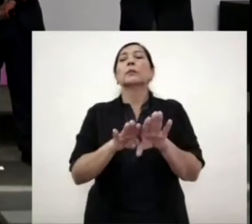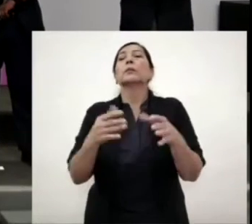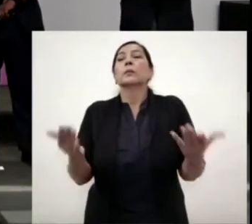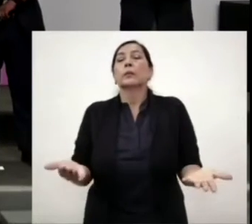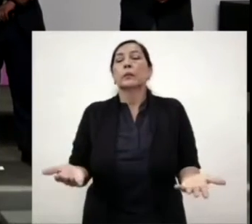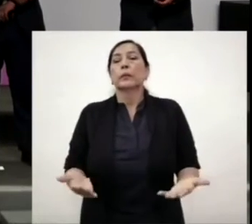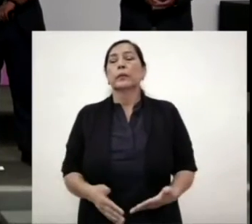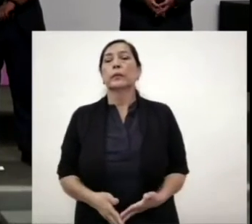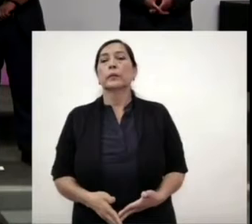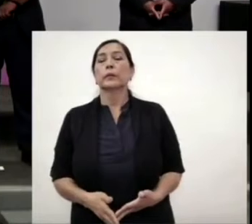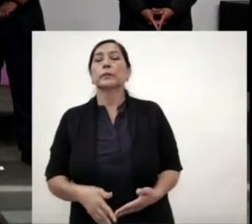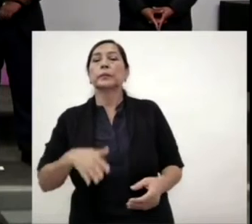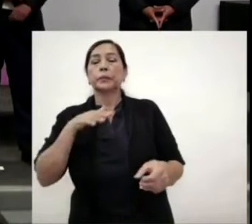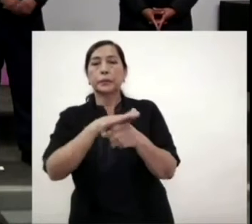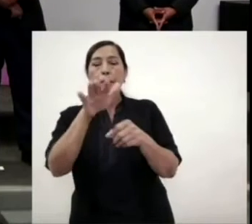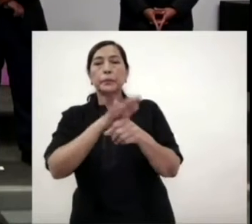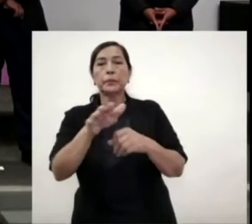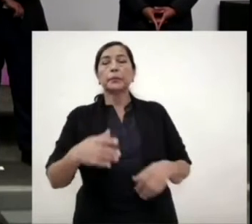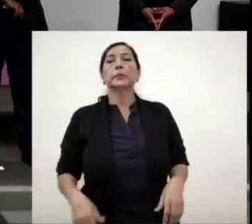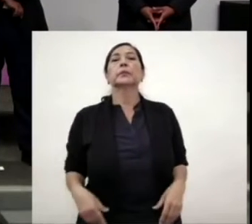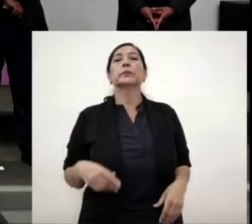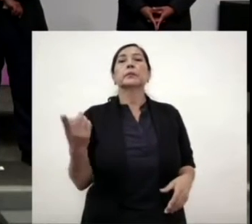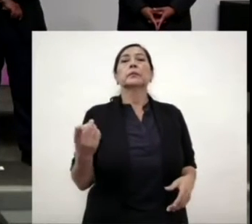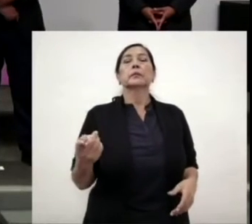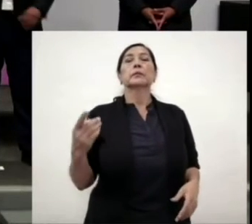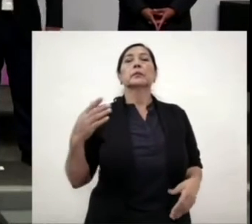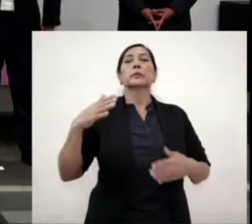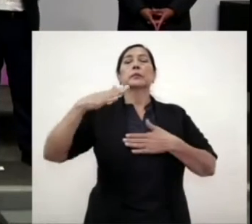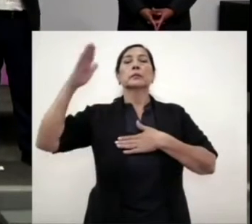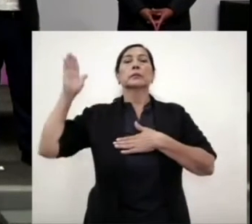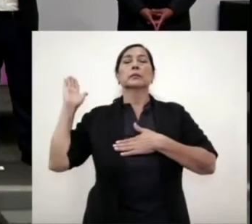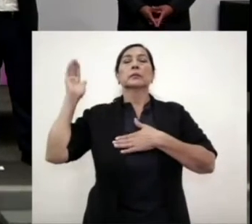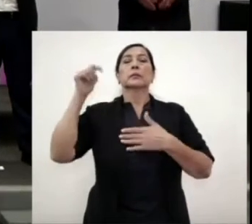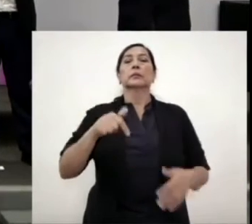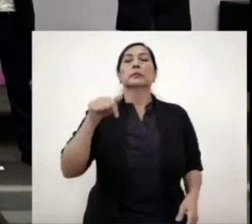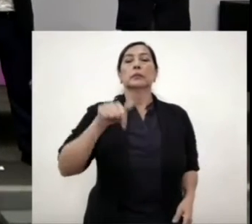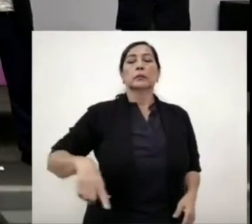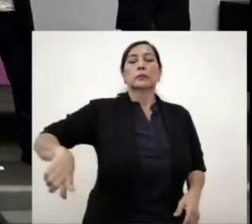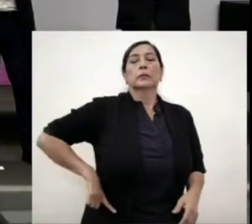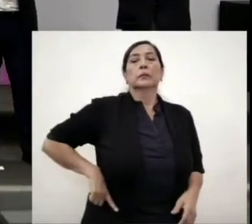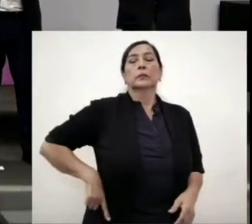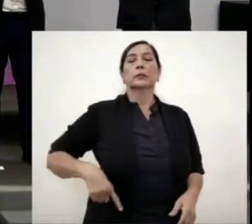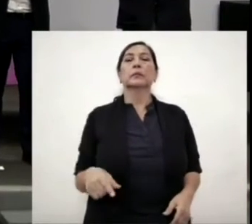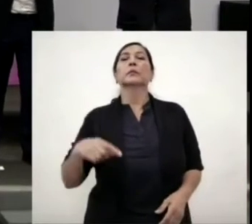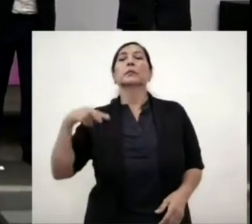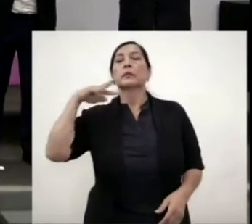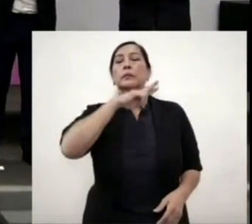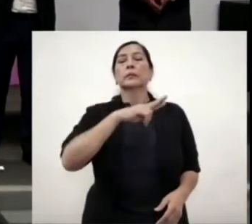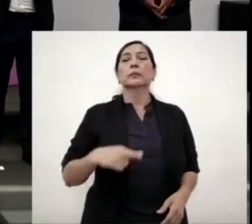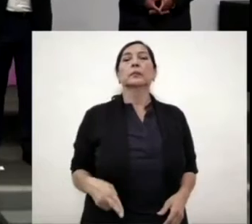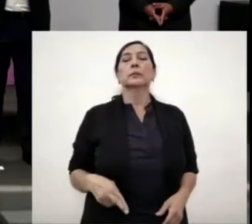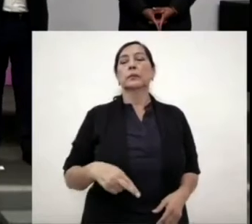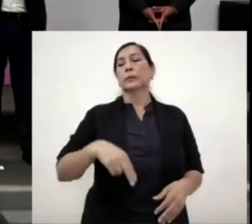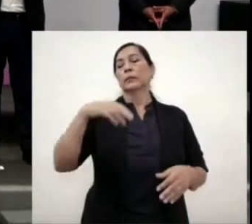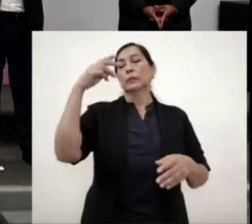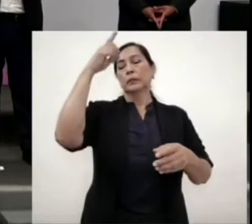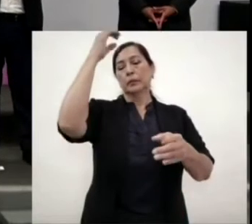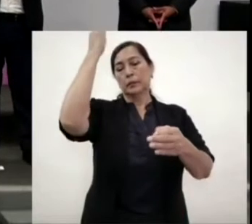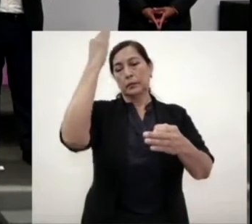gradual? ¿Y cuál es el compromiso que hace usted como gobernador con Zamora para evitar tanta delincuencia?